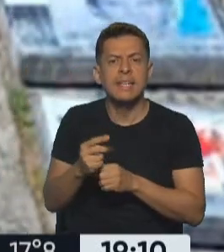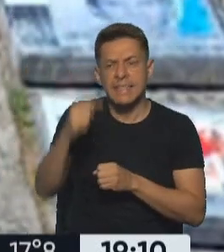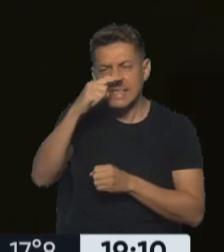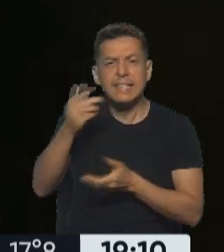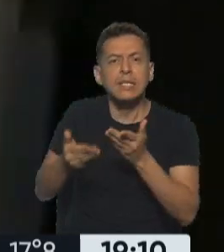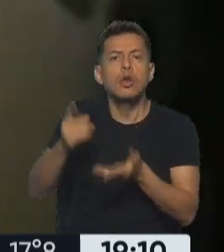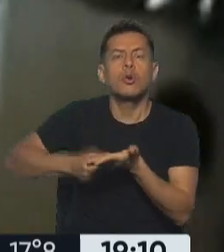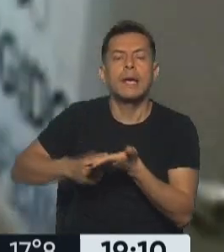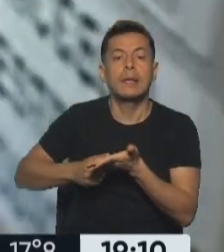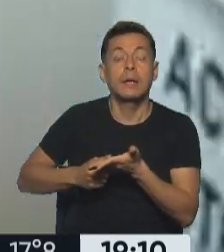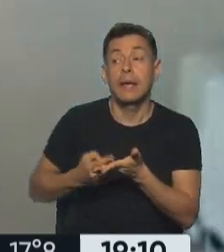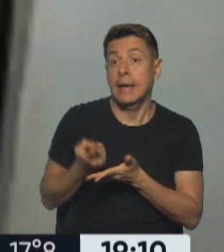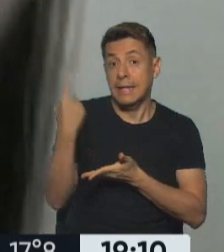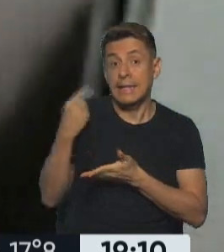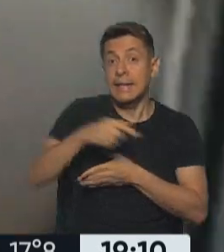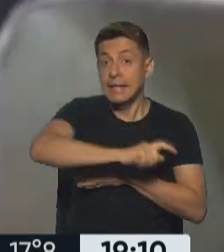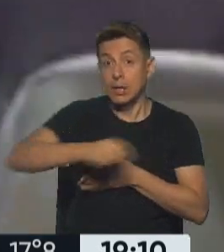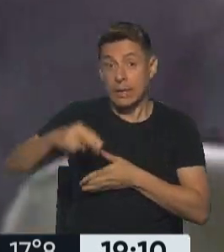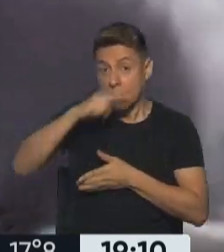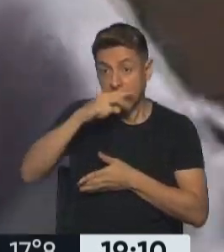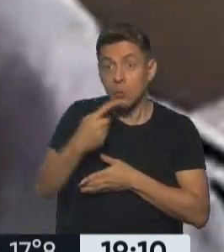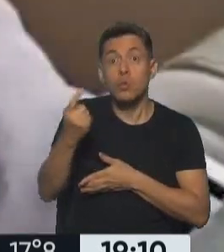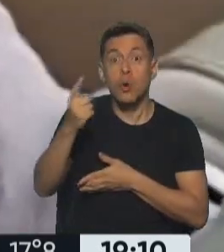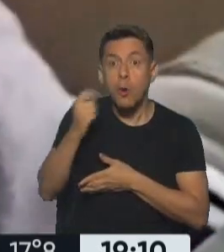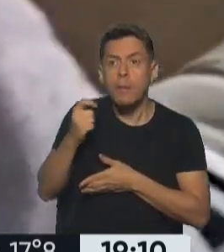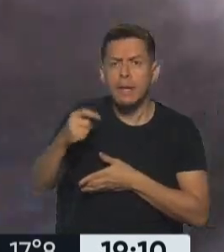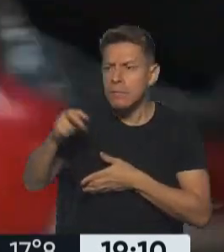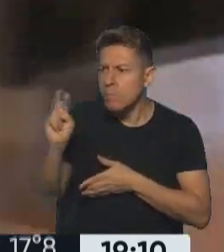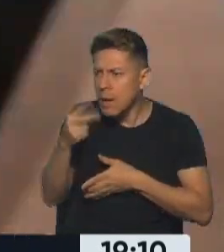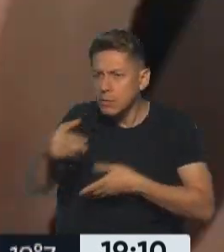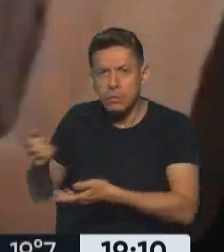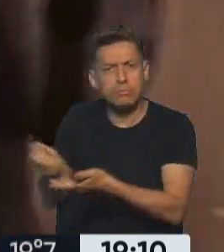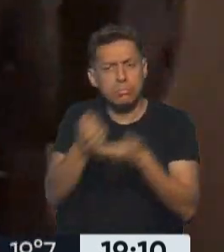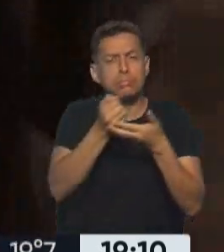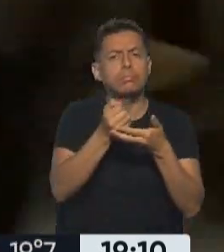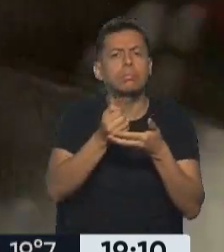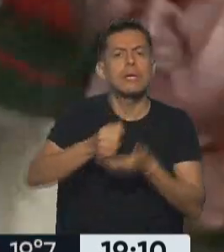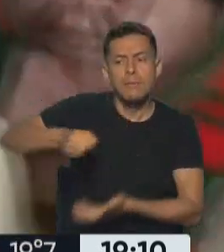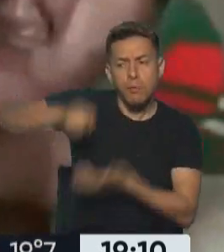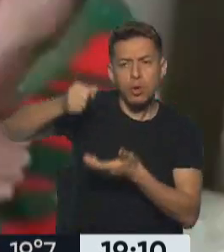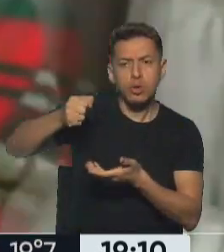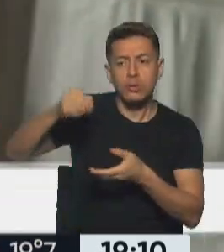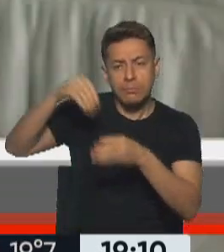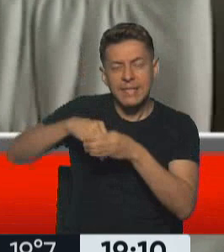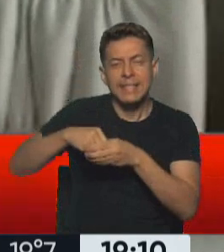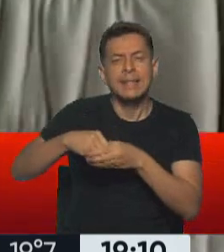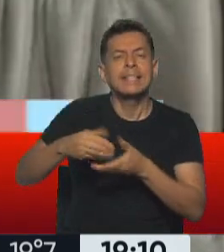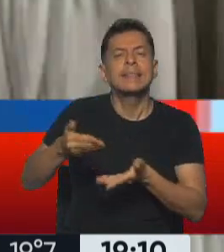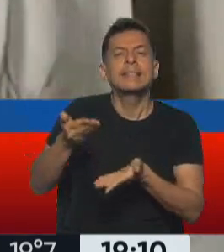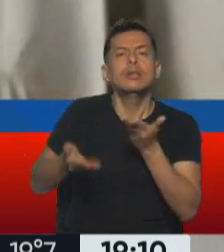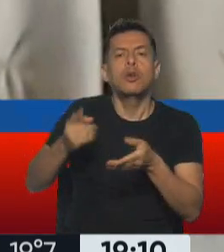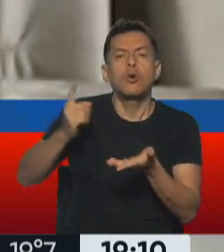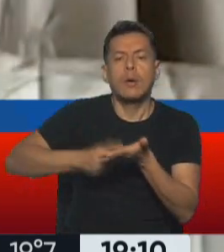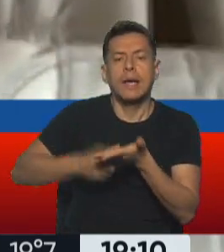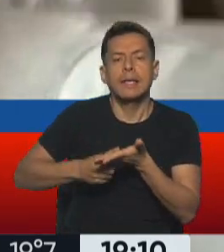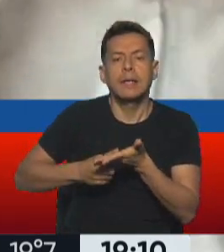fue encontrado muerto ayer en el Río de la Plata, luego de un hallazgo de un bolso flotando con 37 kilos de cocaína y la aparición